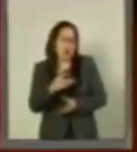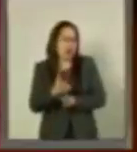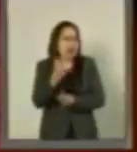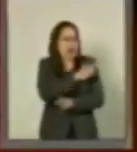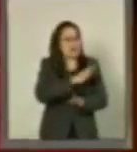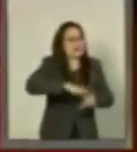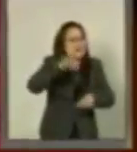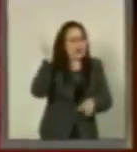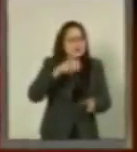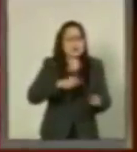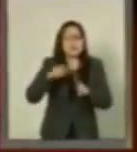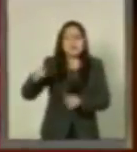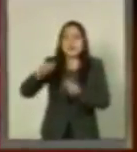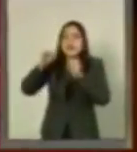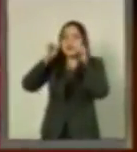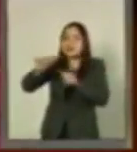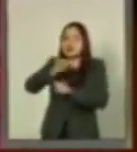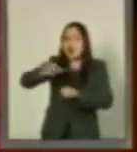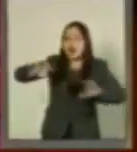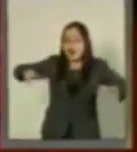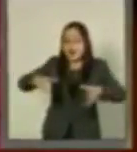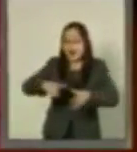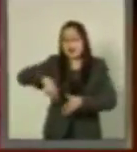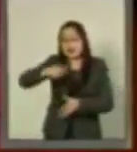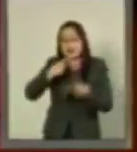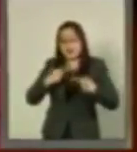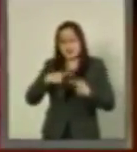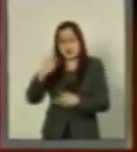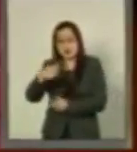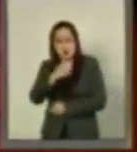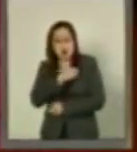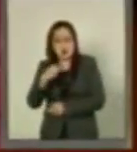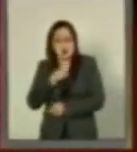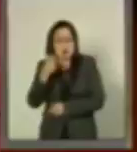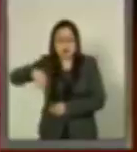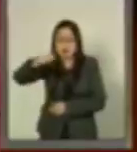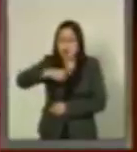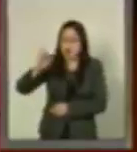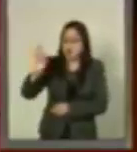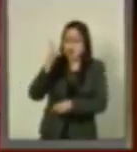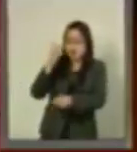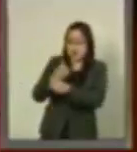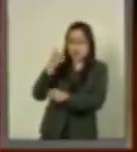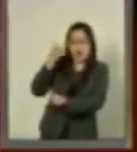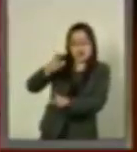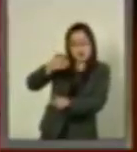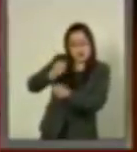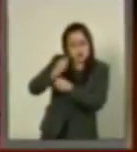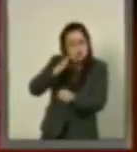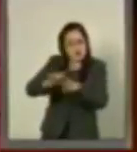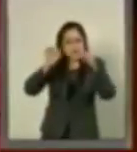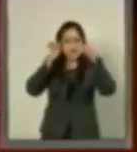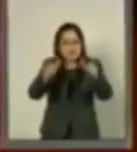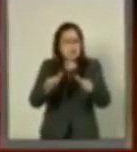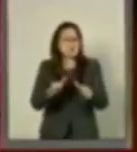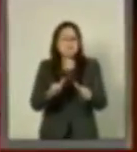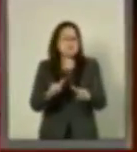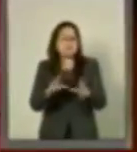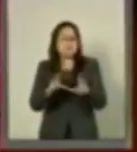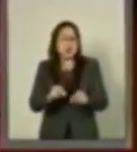la atención que da la federación, que es obligación de ustedes, no es suficiente ni mucho